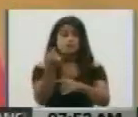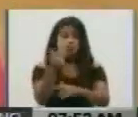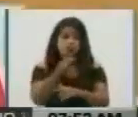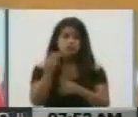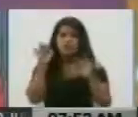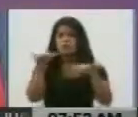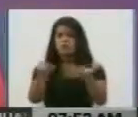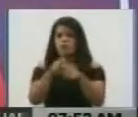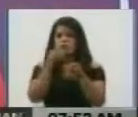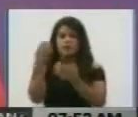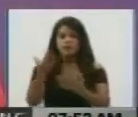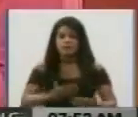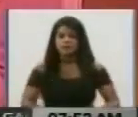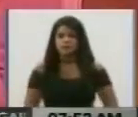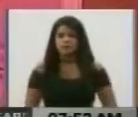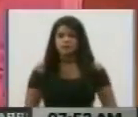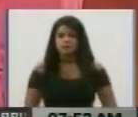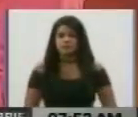bien recibidos.